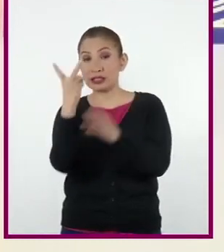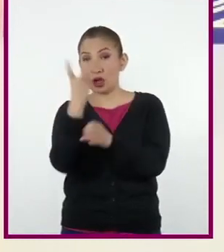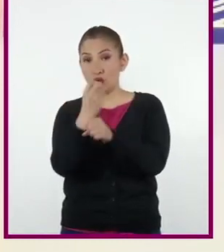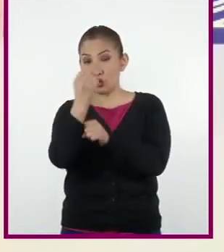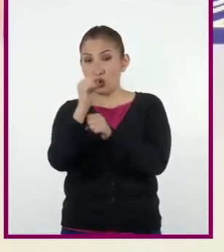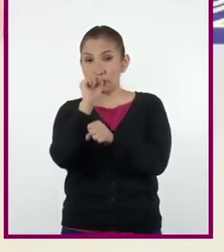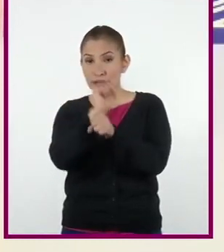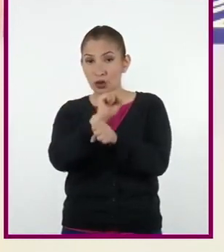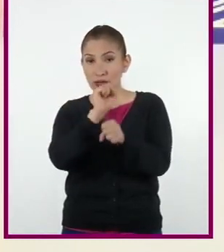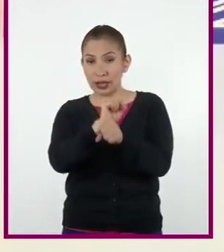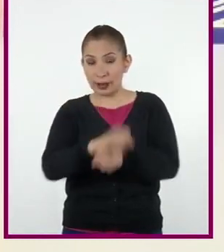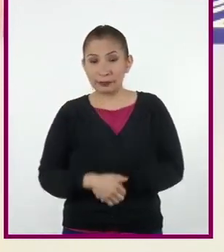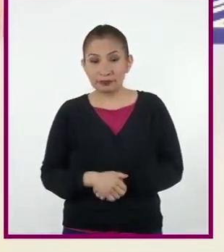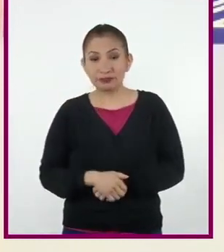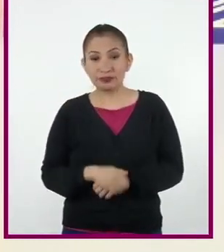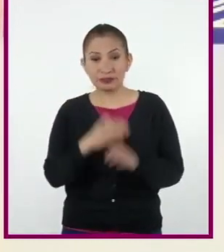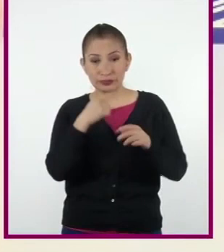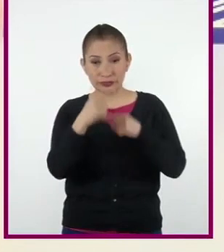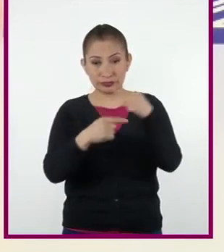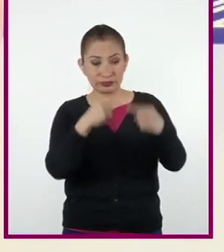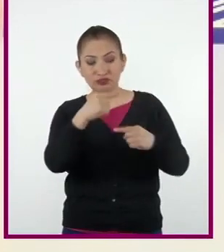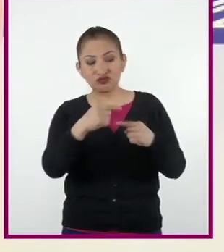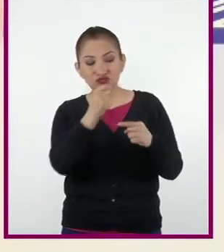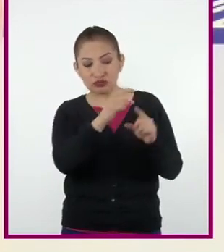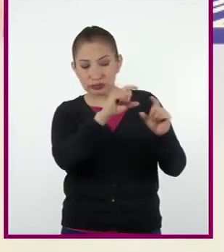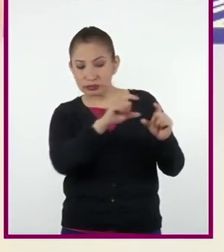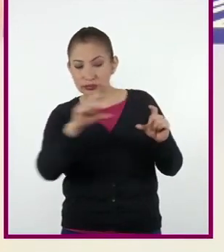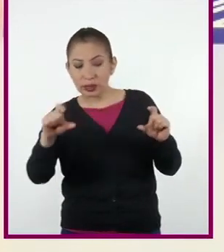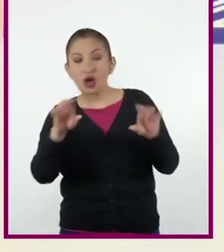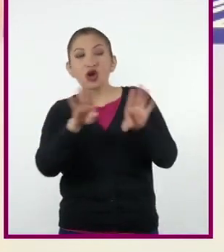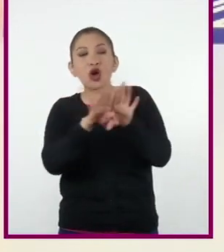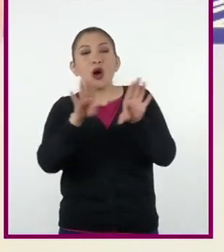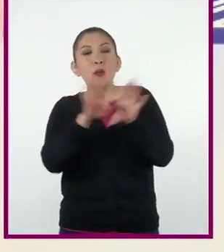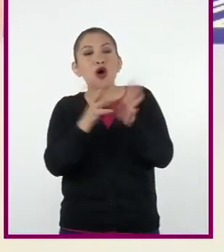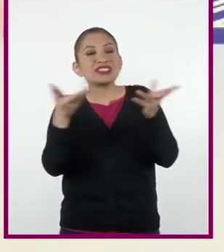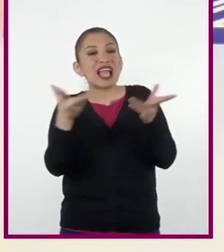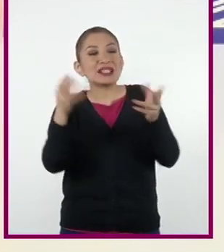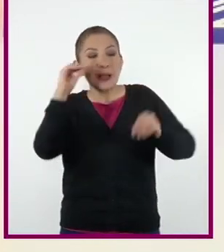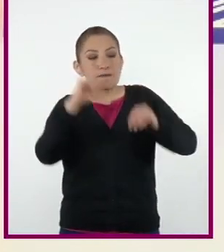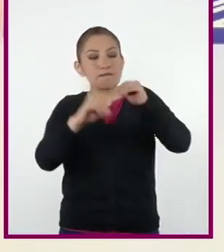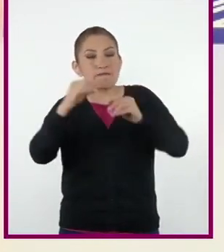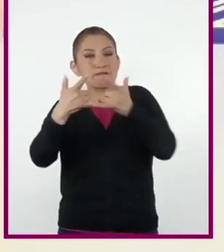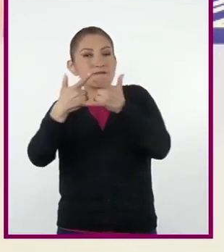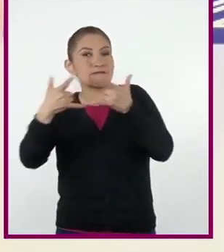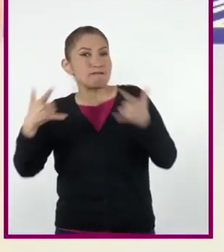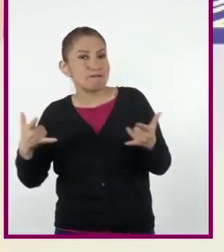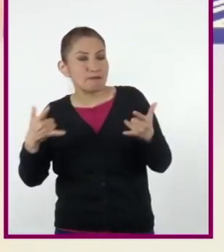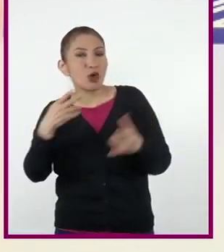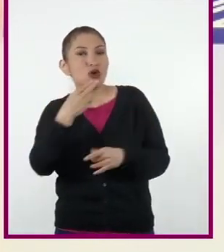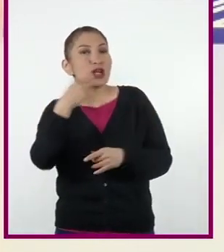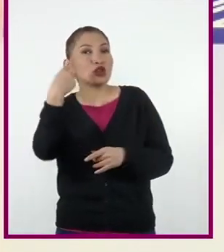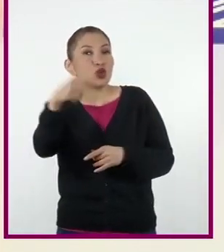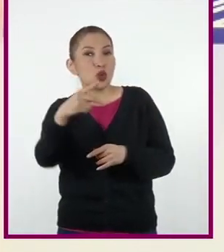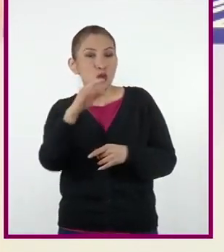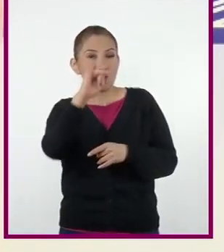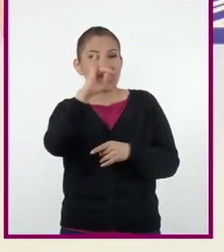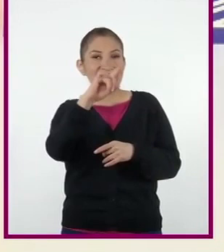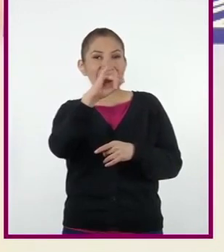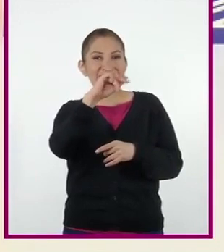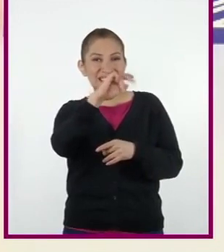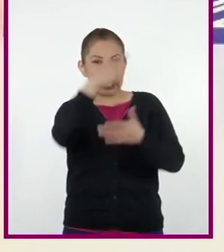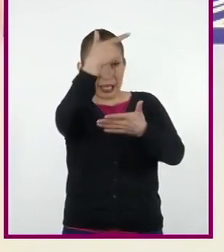de secundaria, en la secuencia correspondiente a cómo se construye la historia. Utilicen su índice